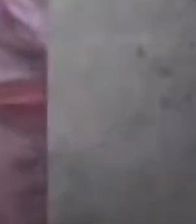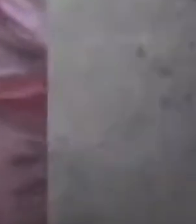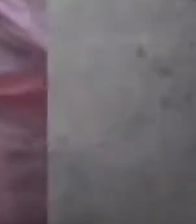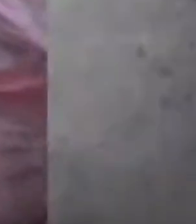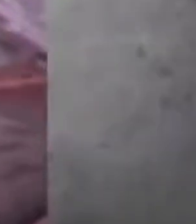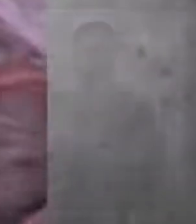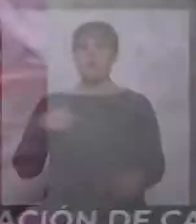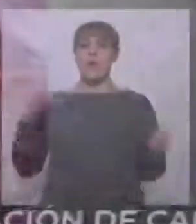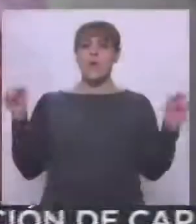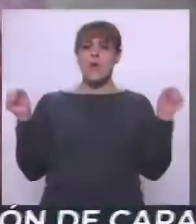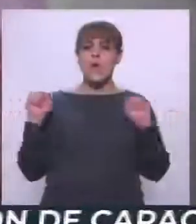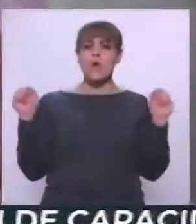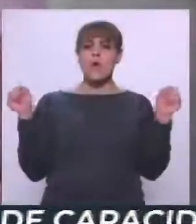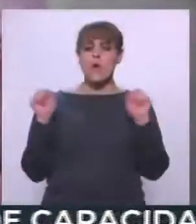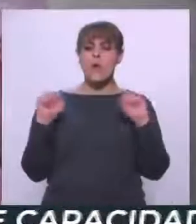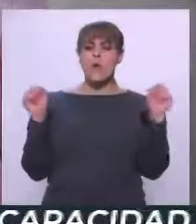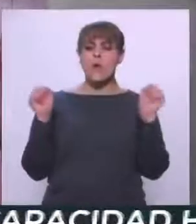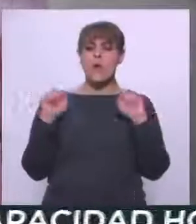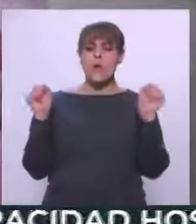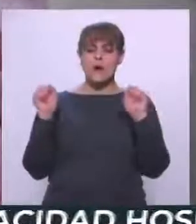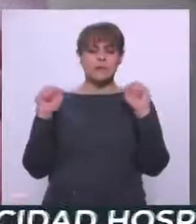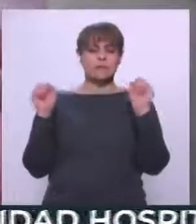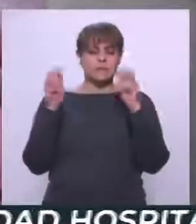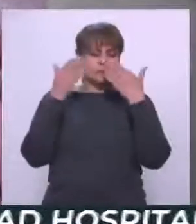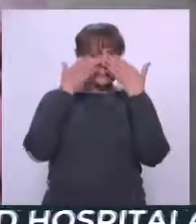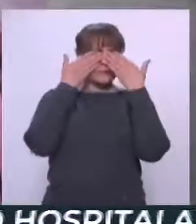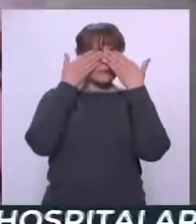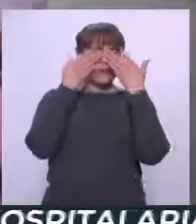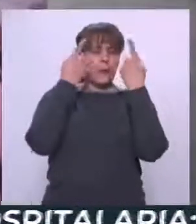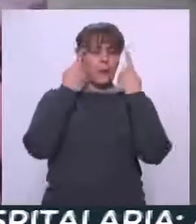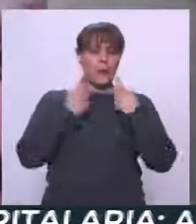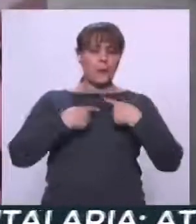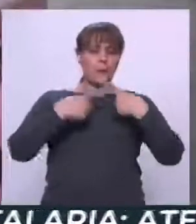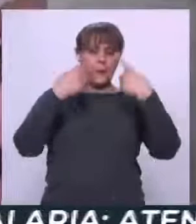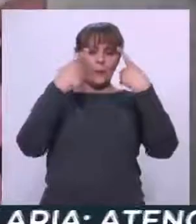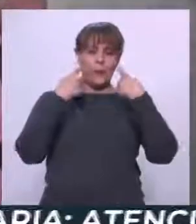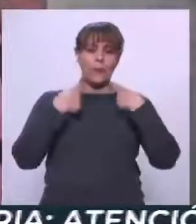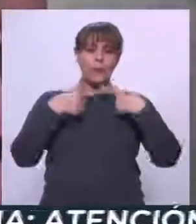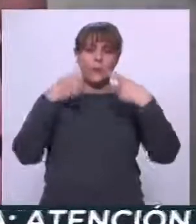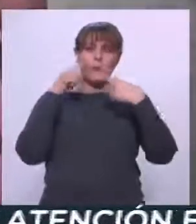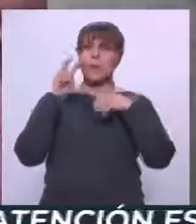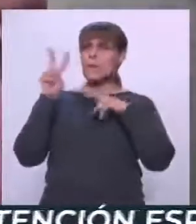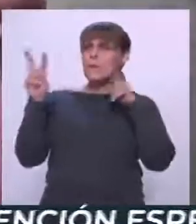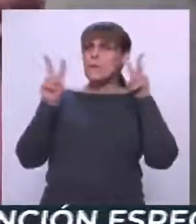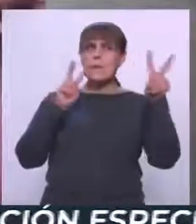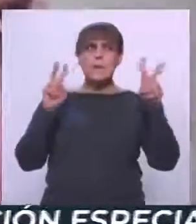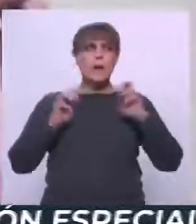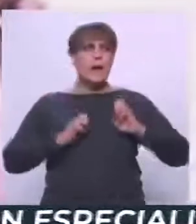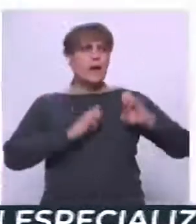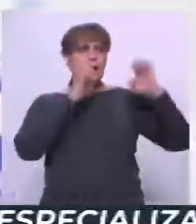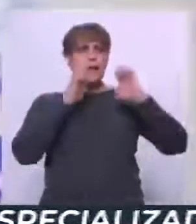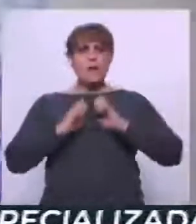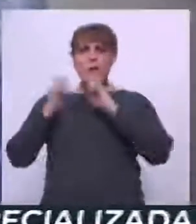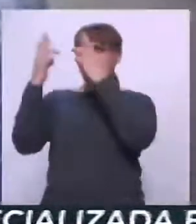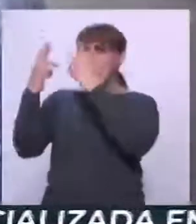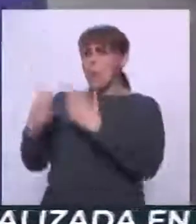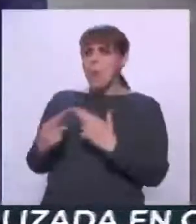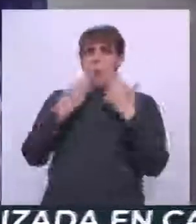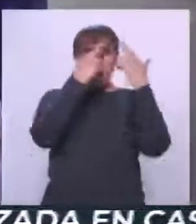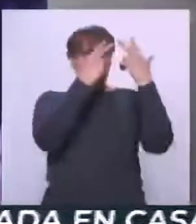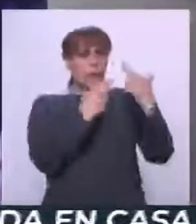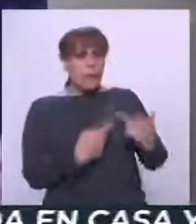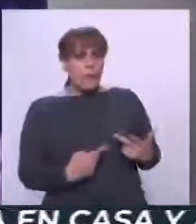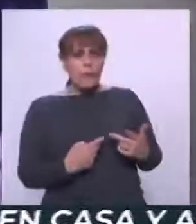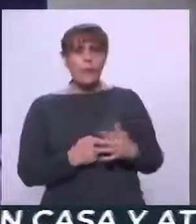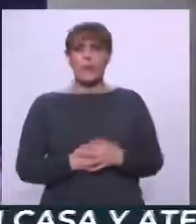Yo corría por las calles cerrando los ojos, llorando, viendo todos los edificios que estaban caídos. Continúan